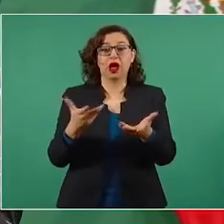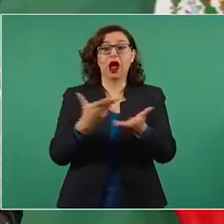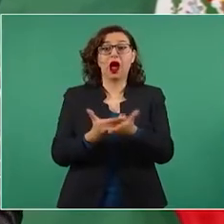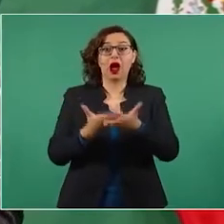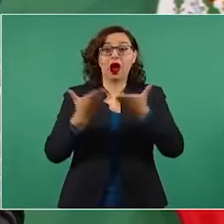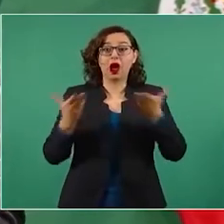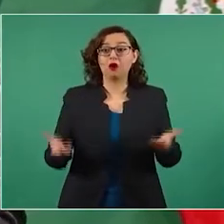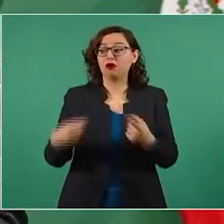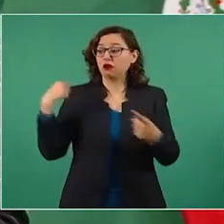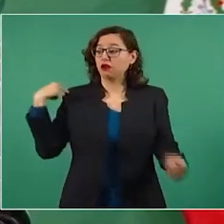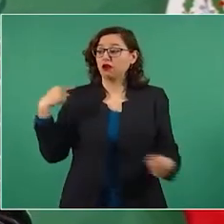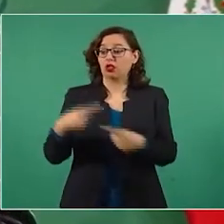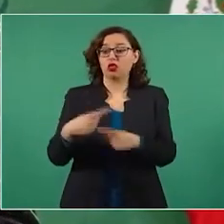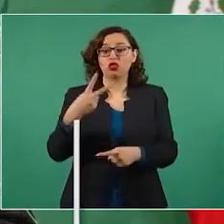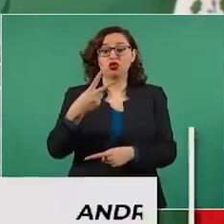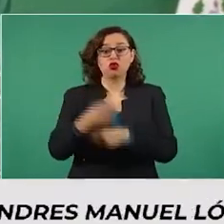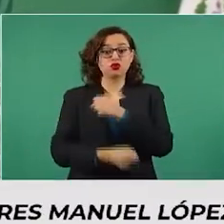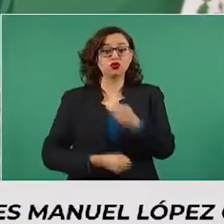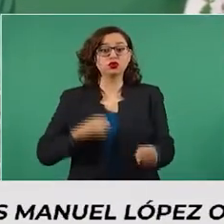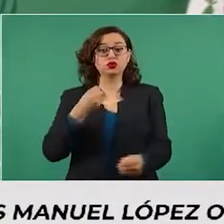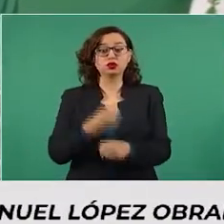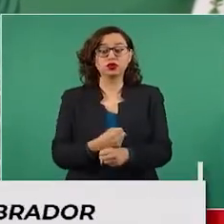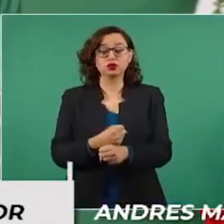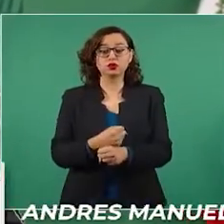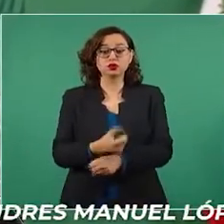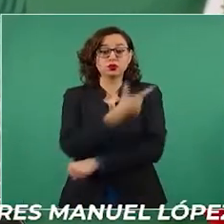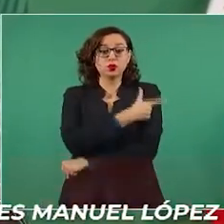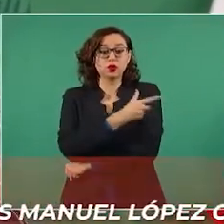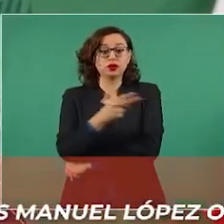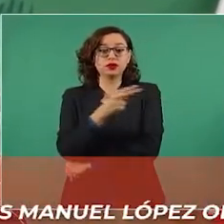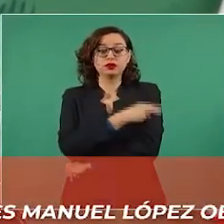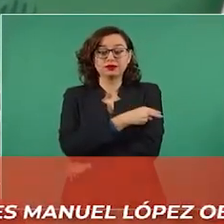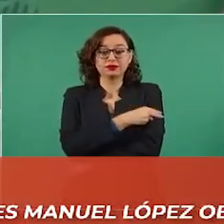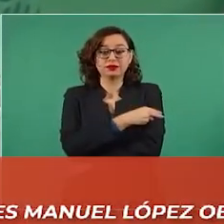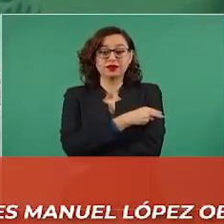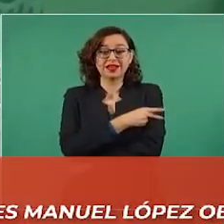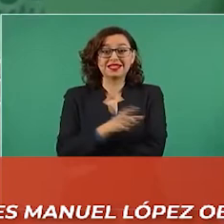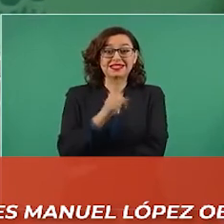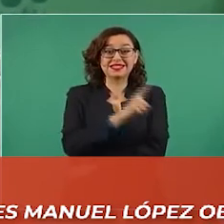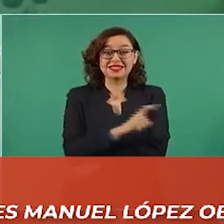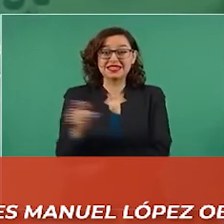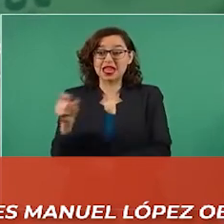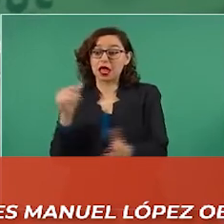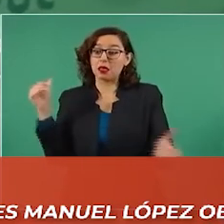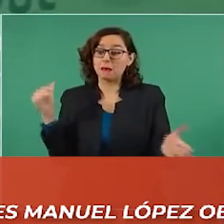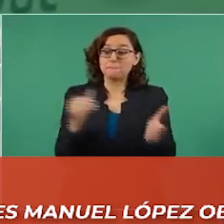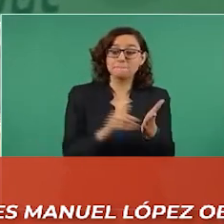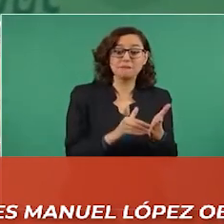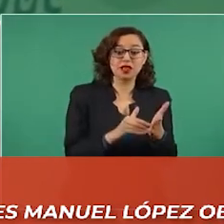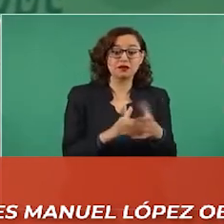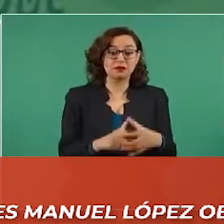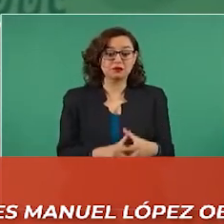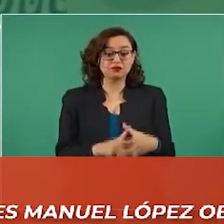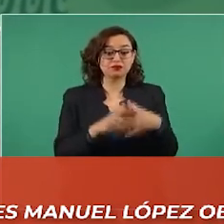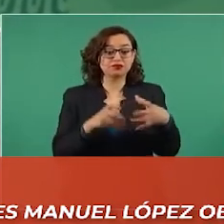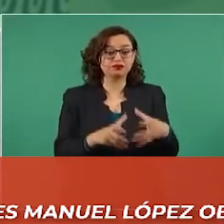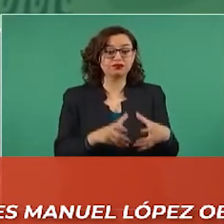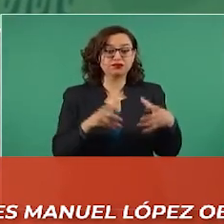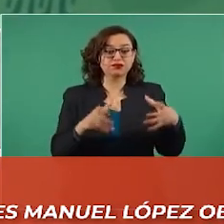2 años ha crecido 5 veces de lo que se